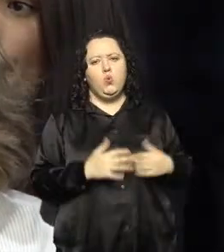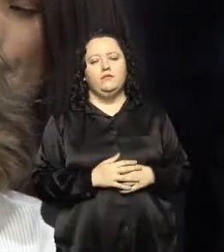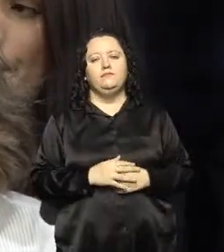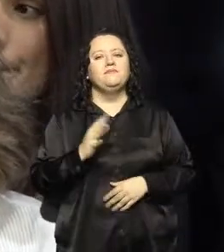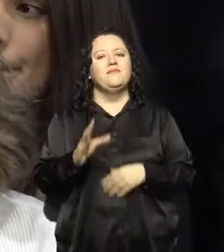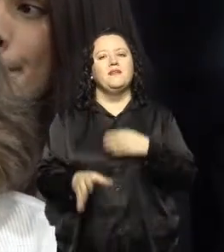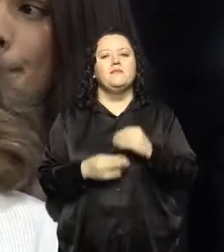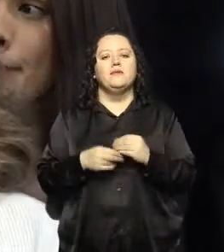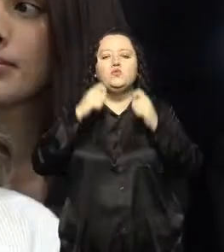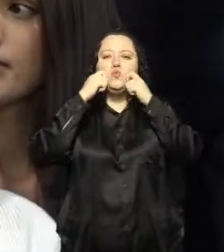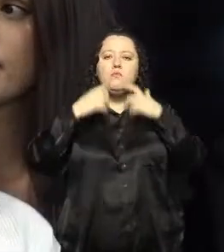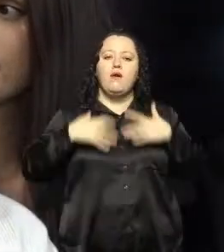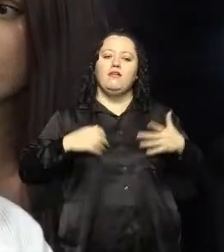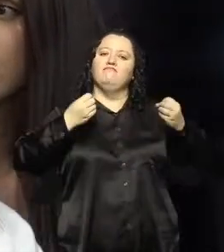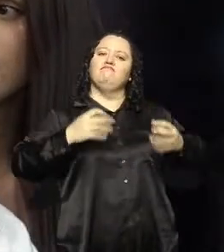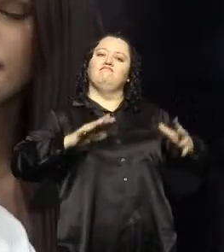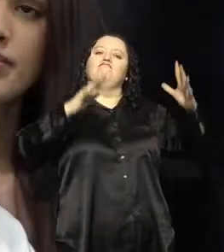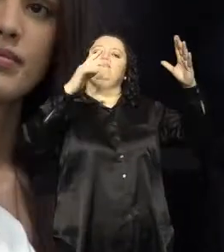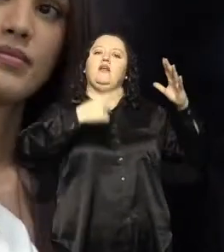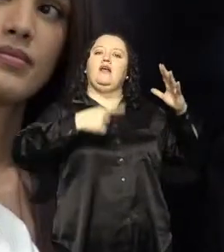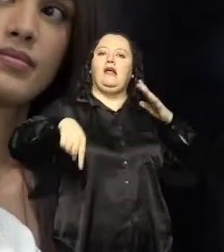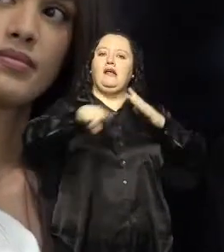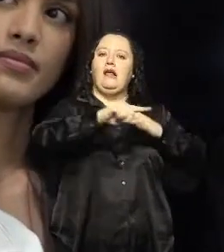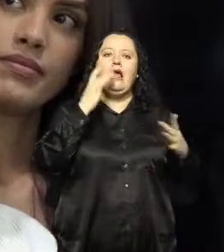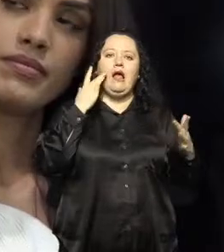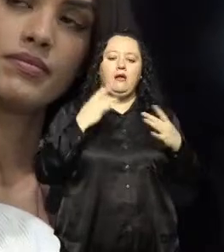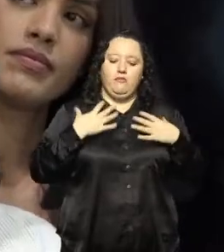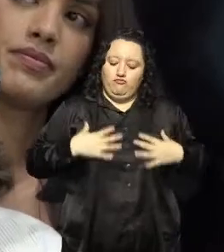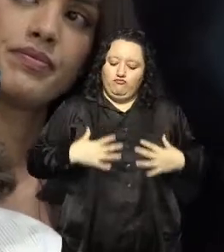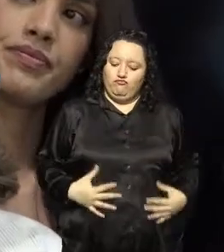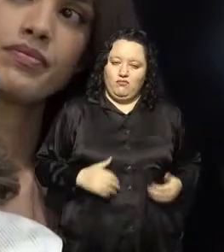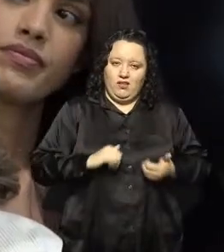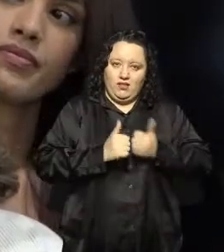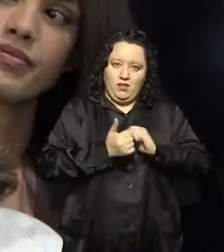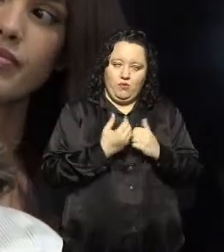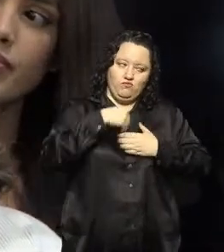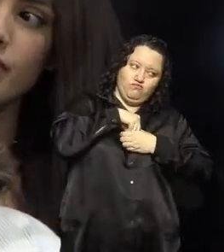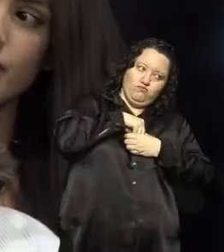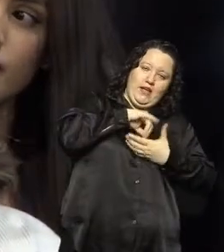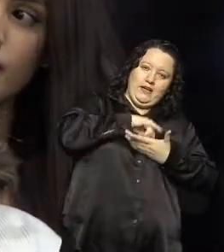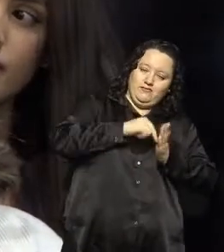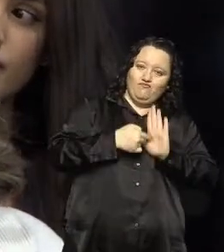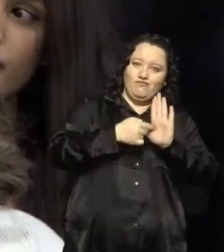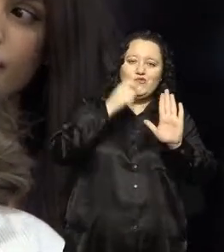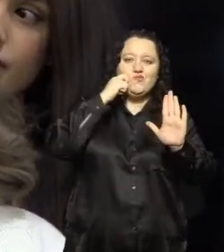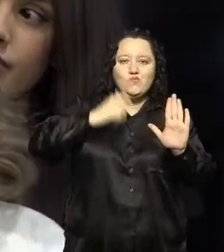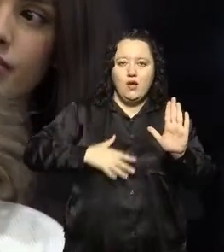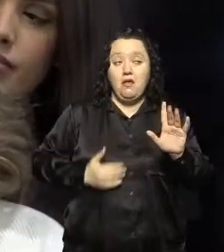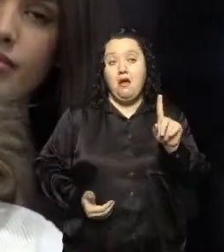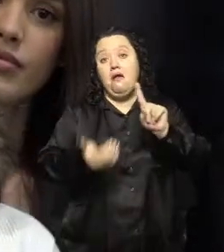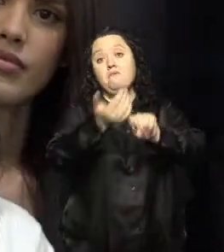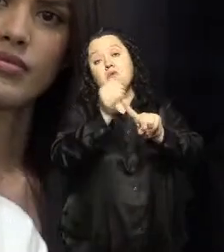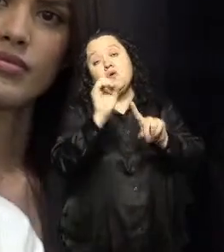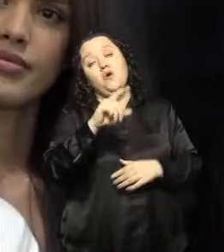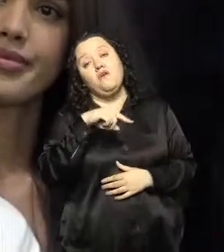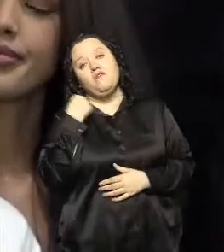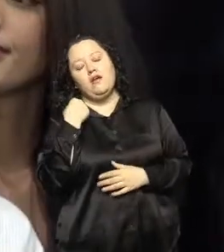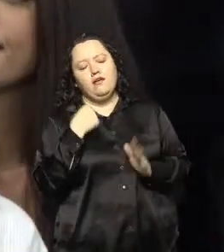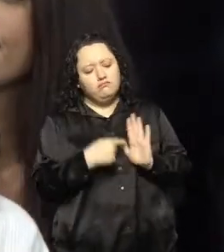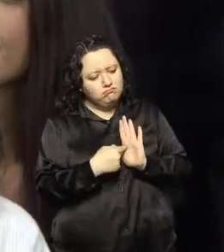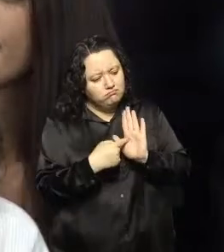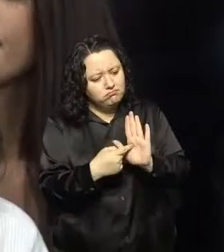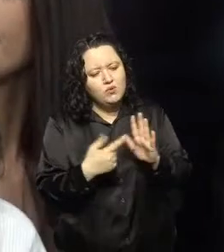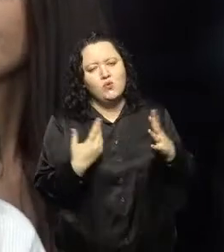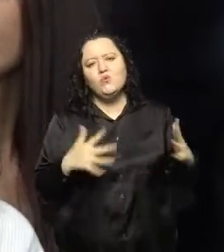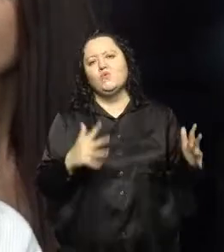de los seres humanos que muchas veces se esconden detrás de un uniforme deportivo, de un éxito o de un fracaso. El